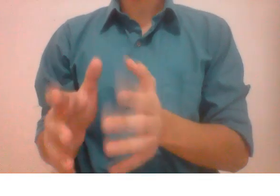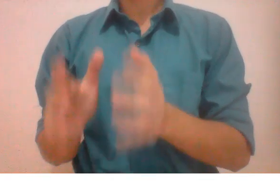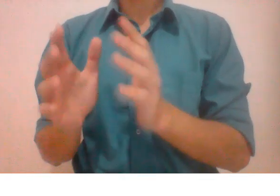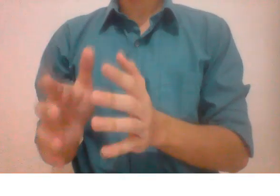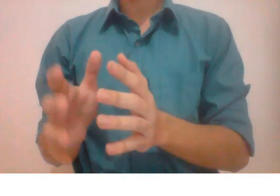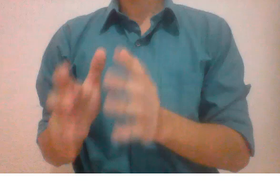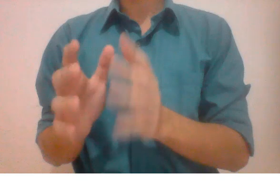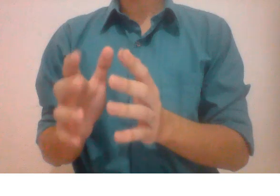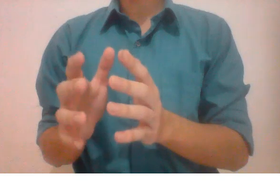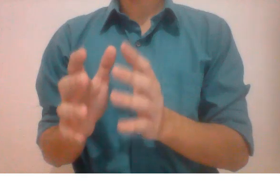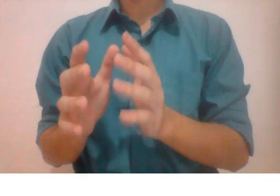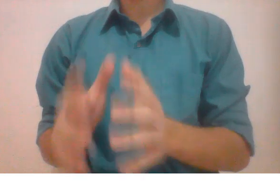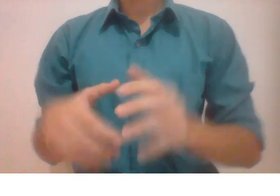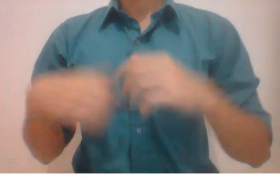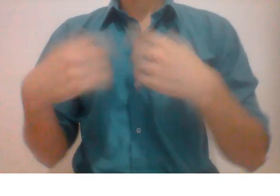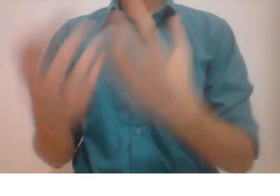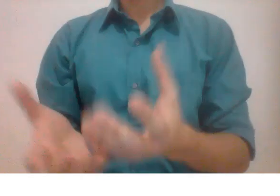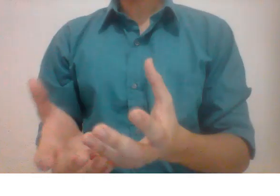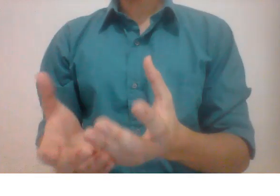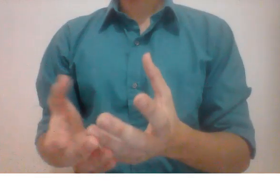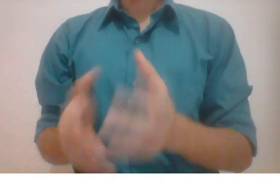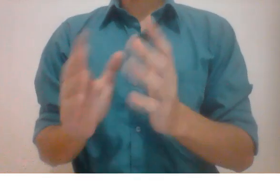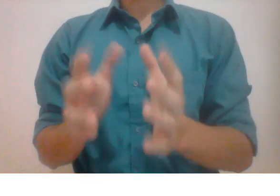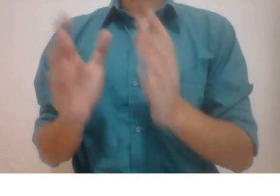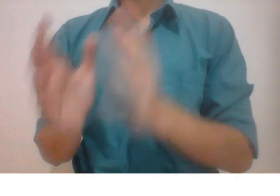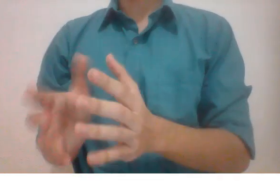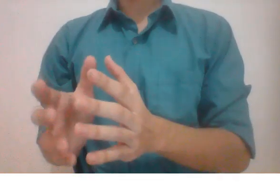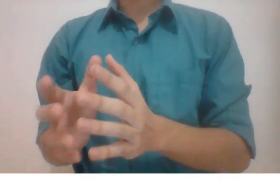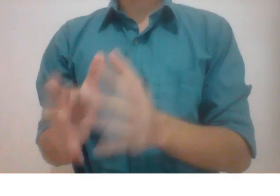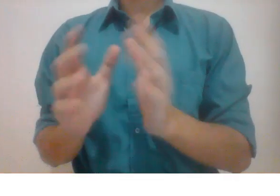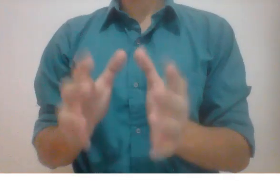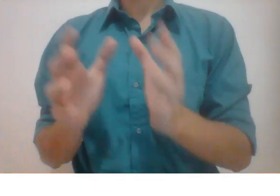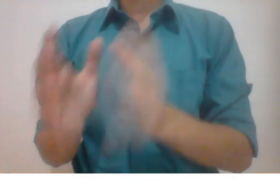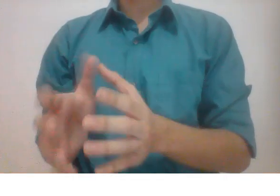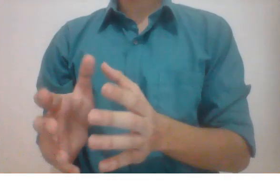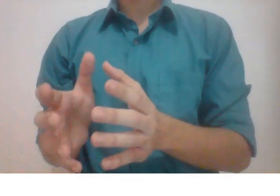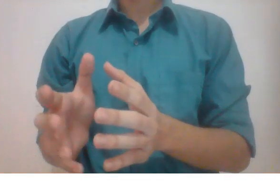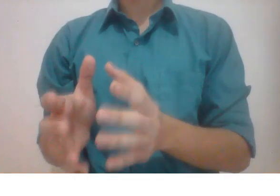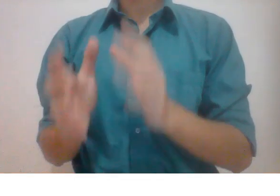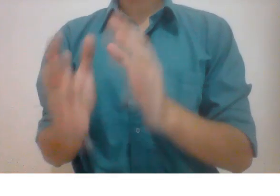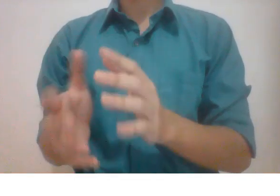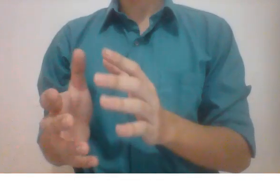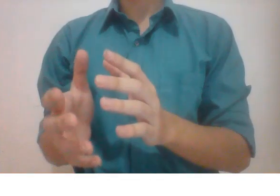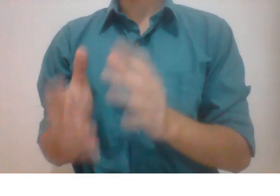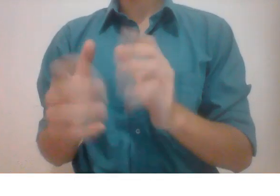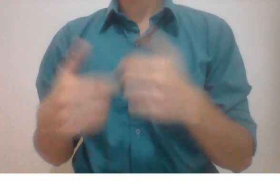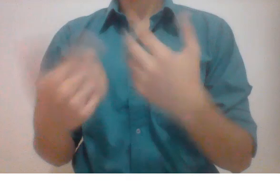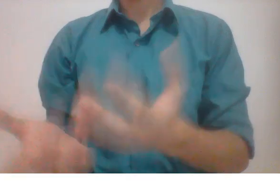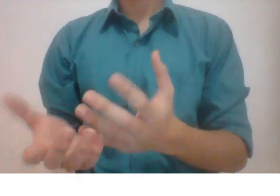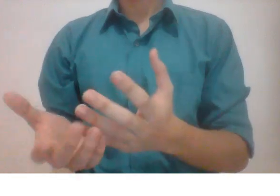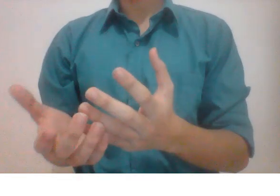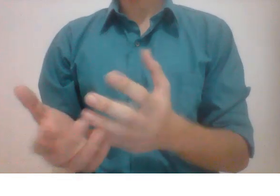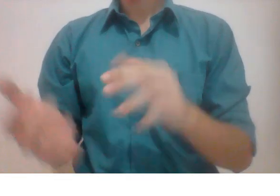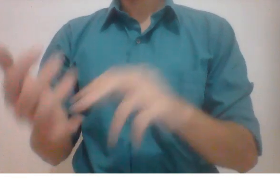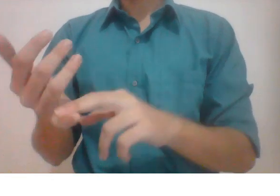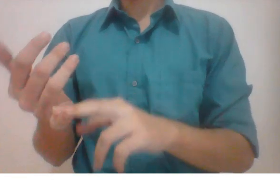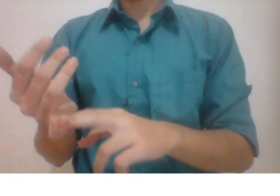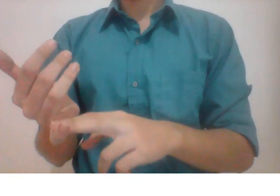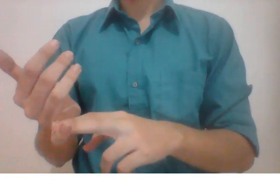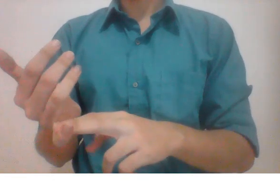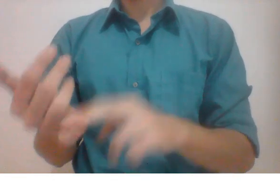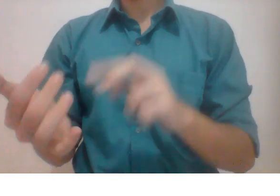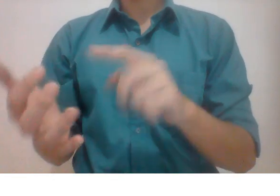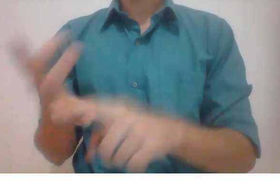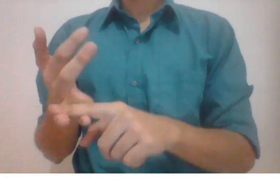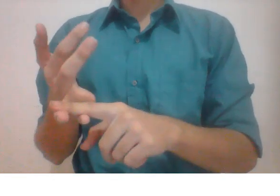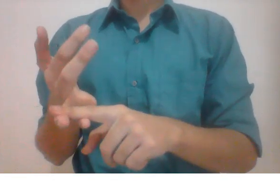recordemos que Sí por México es una organización fundada por Gustavo de Hoyos y Claudio X González, que son personajes que siempre fueron omisos a la